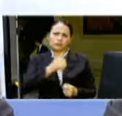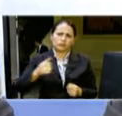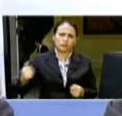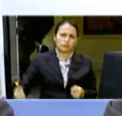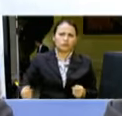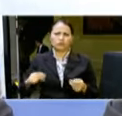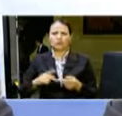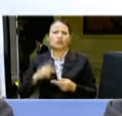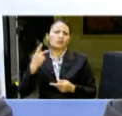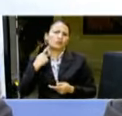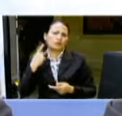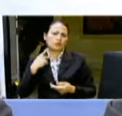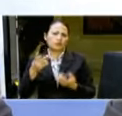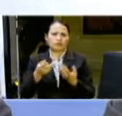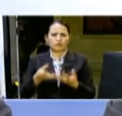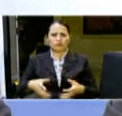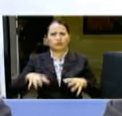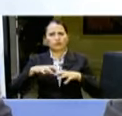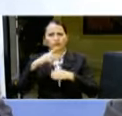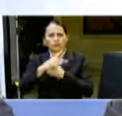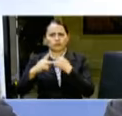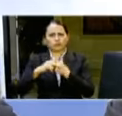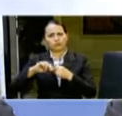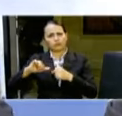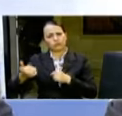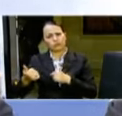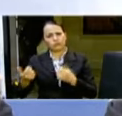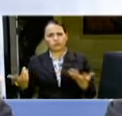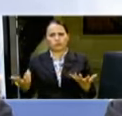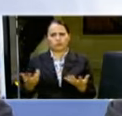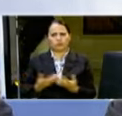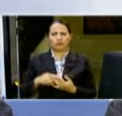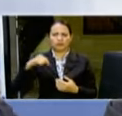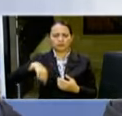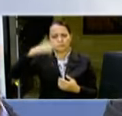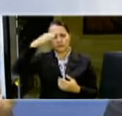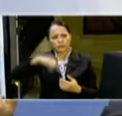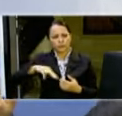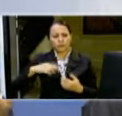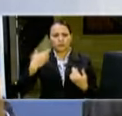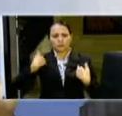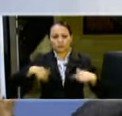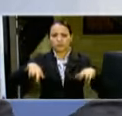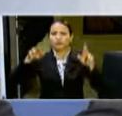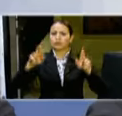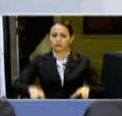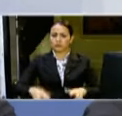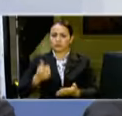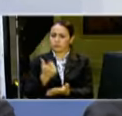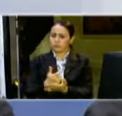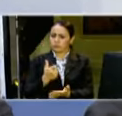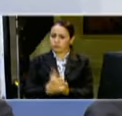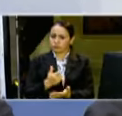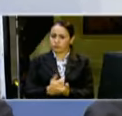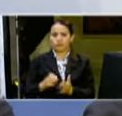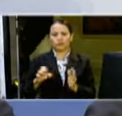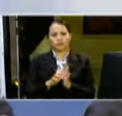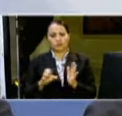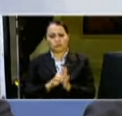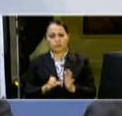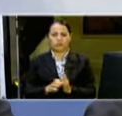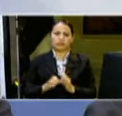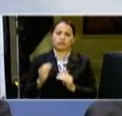una política exterior para un gran país como México que verdaderamente represente nuestro poder económico y nuestro poder político a nivel